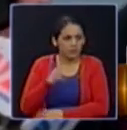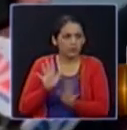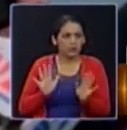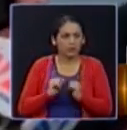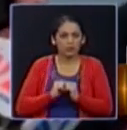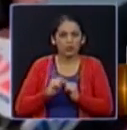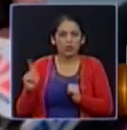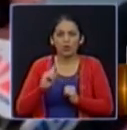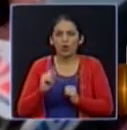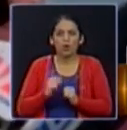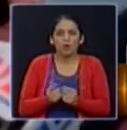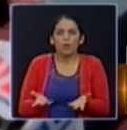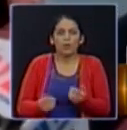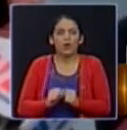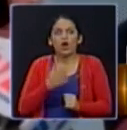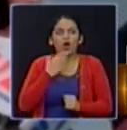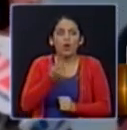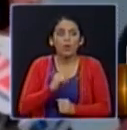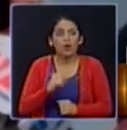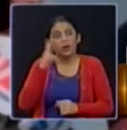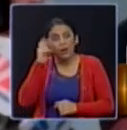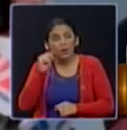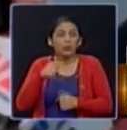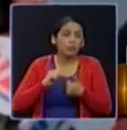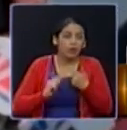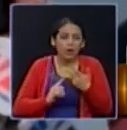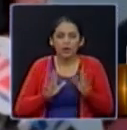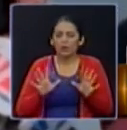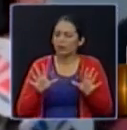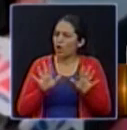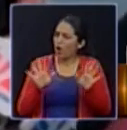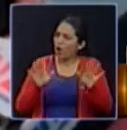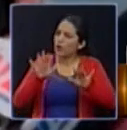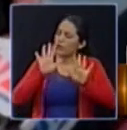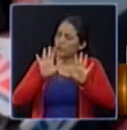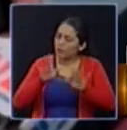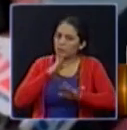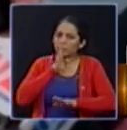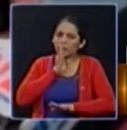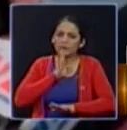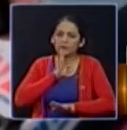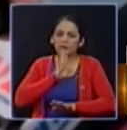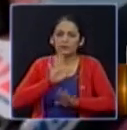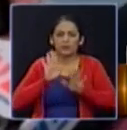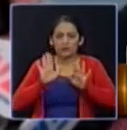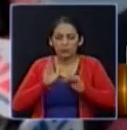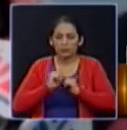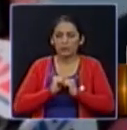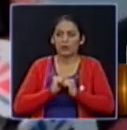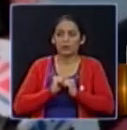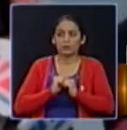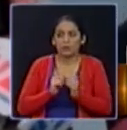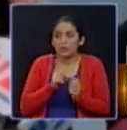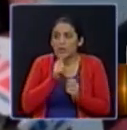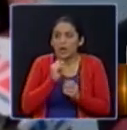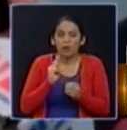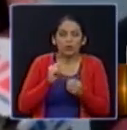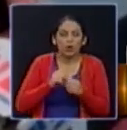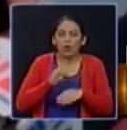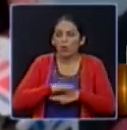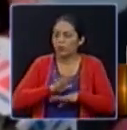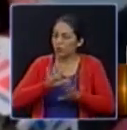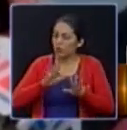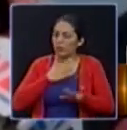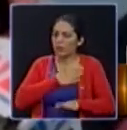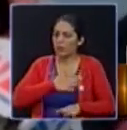No anticipemos hipótesis. No anticipemos potenciales nuevas participaciones, actuemos